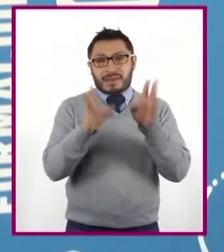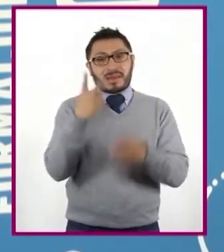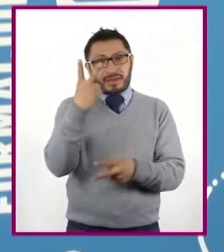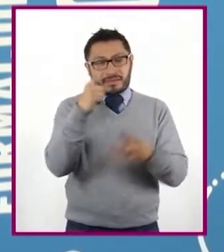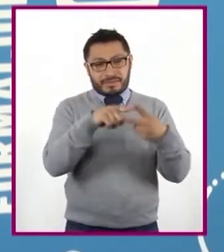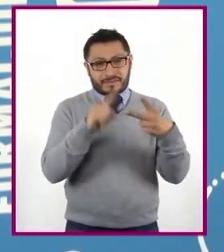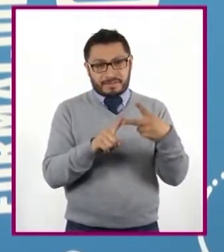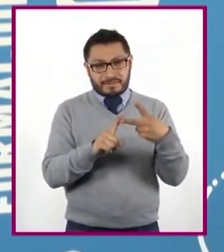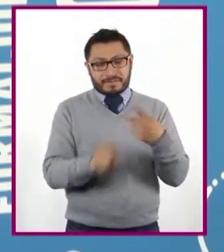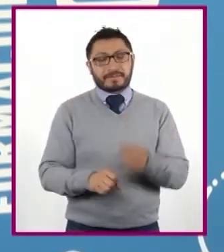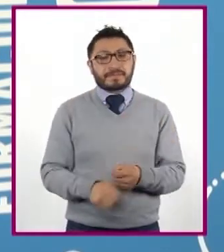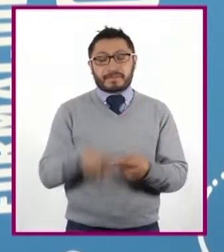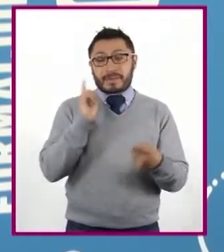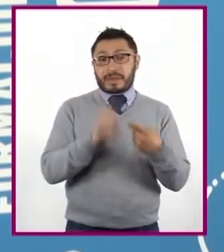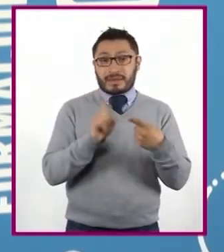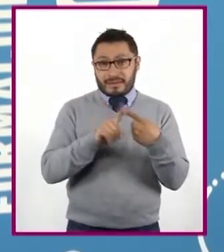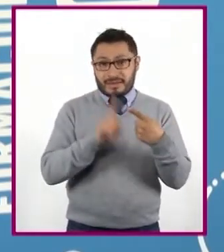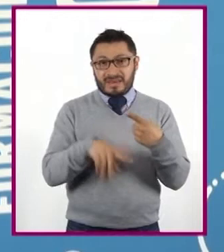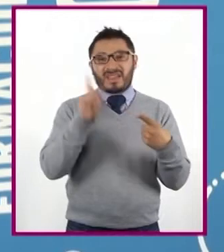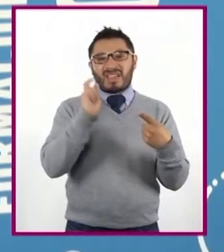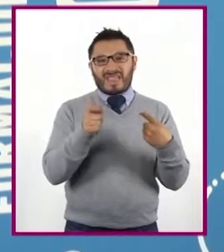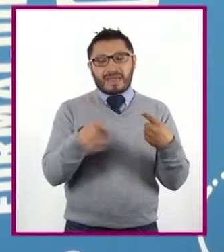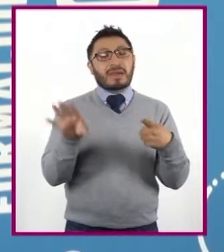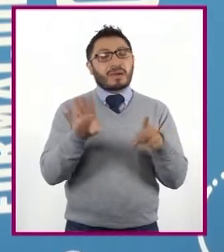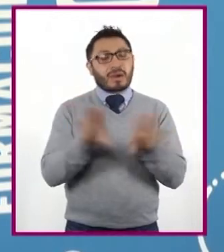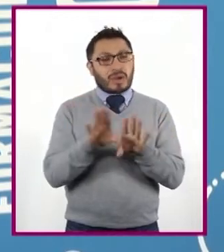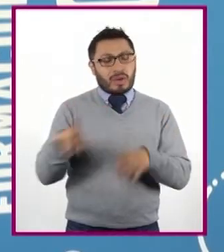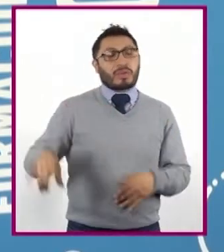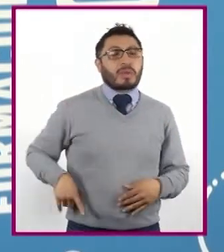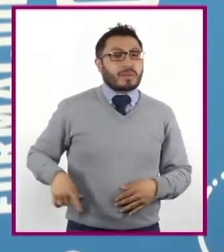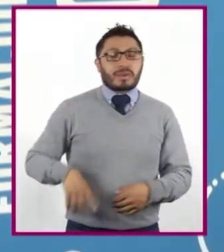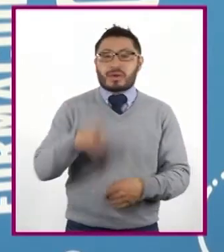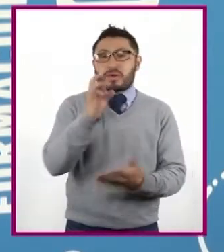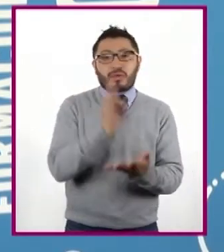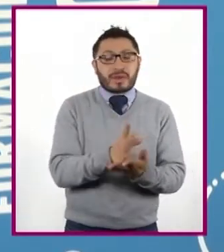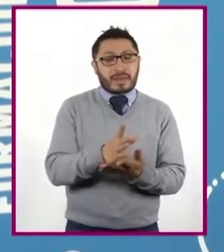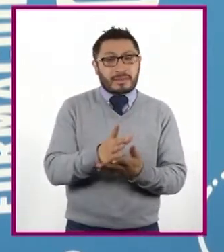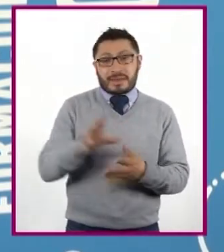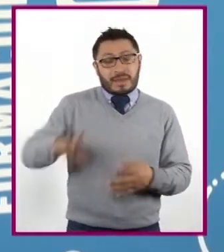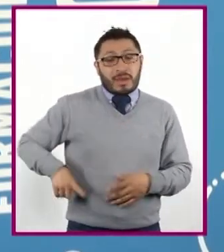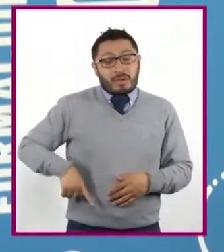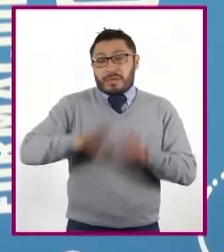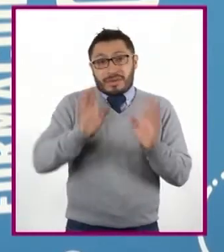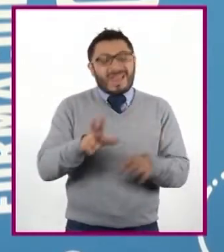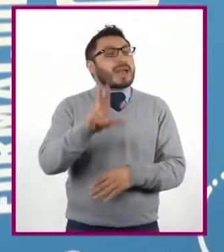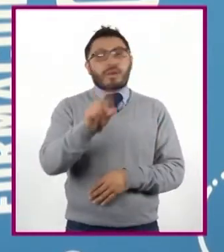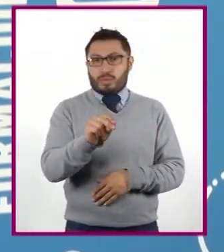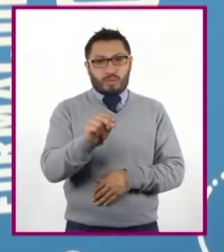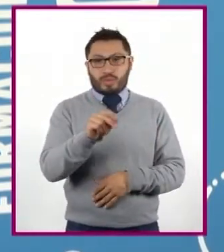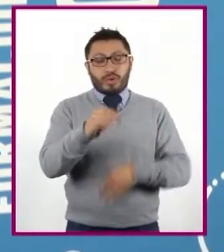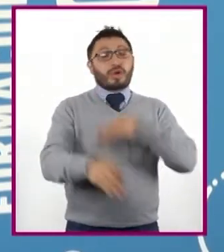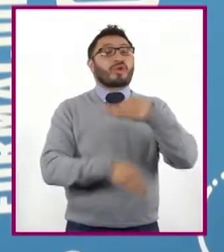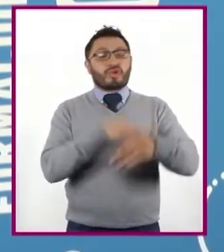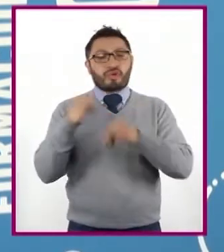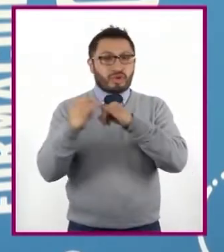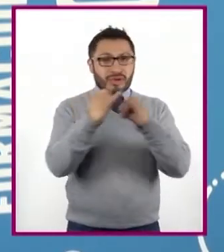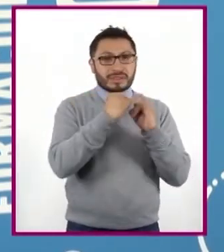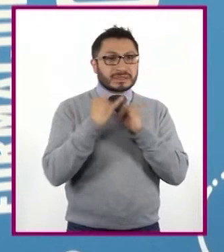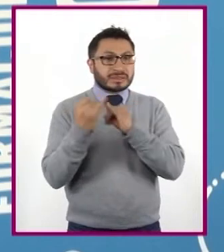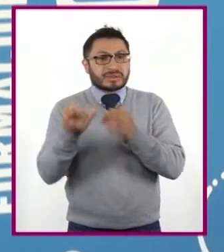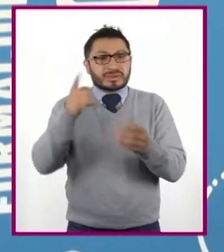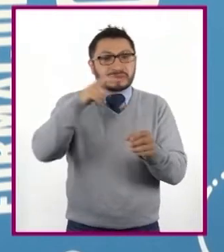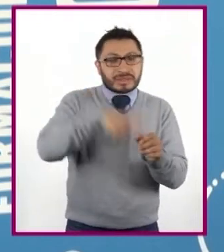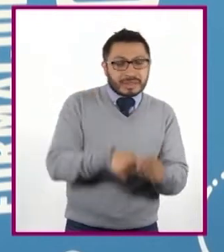situaciones. La primera es que el Estado no es solamente el gobierno. Las instituciones de gobierno,